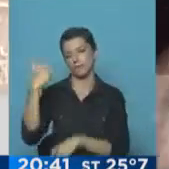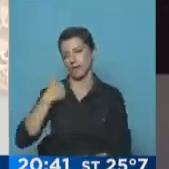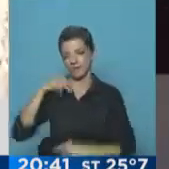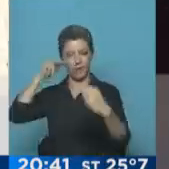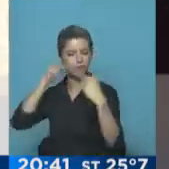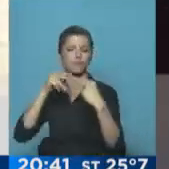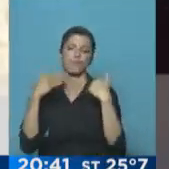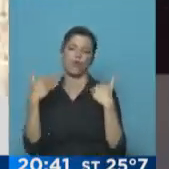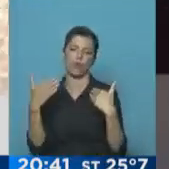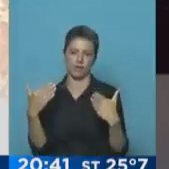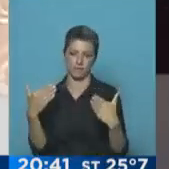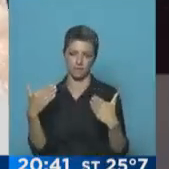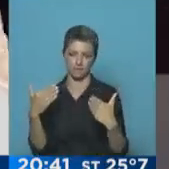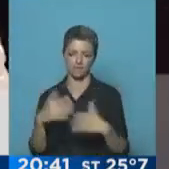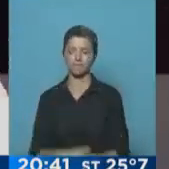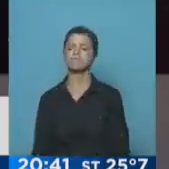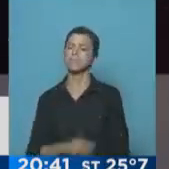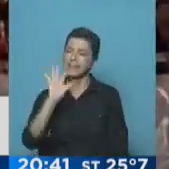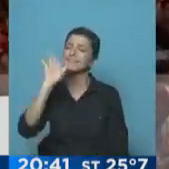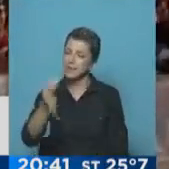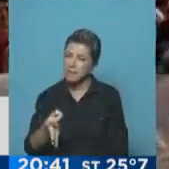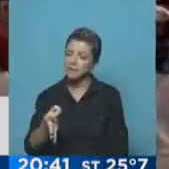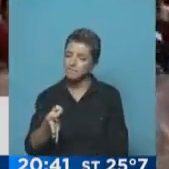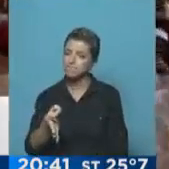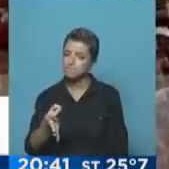argentinos. ¿Saben qué?